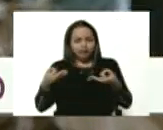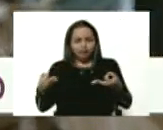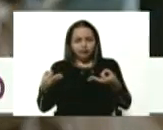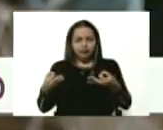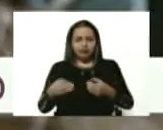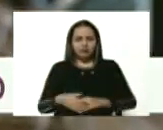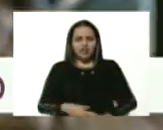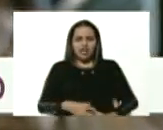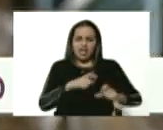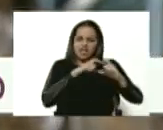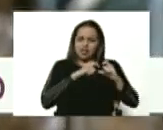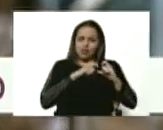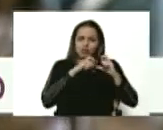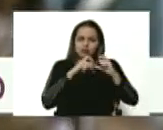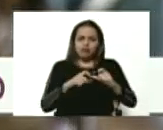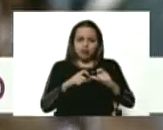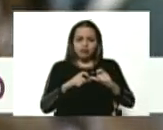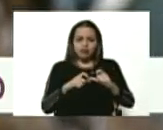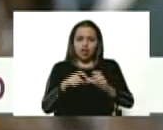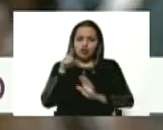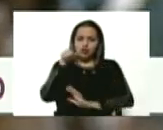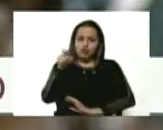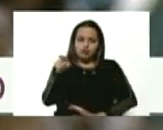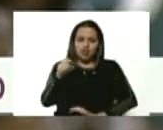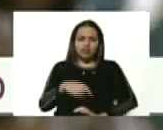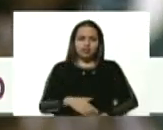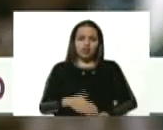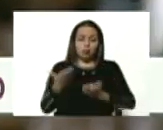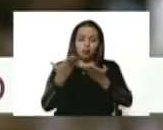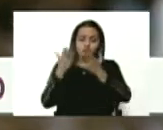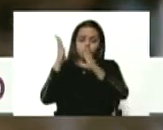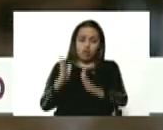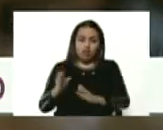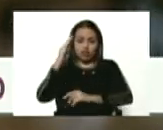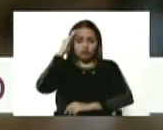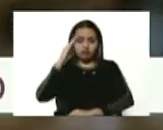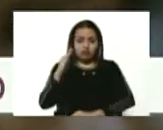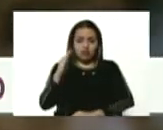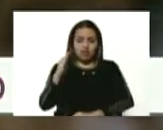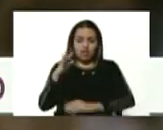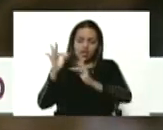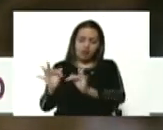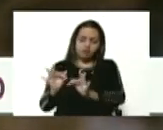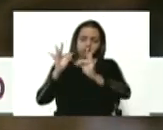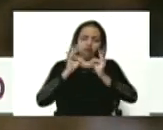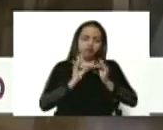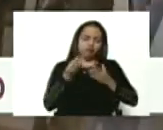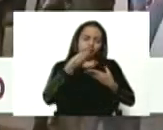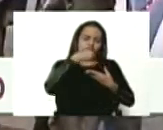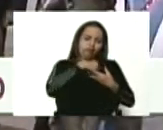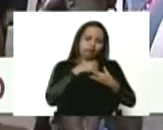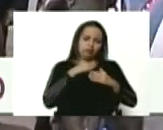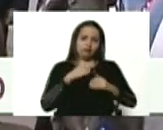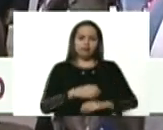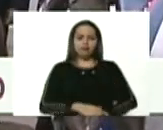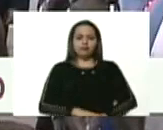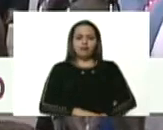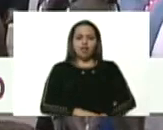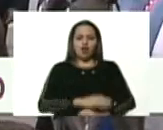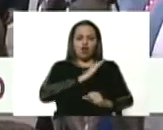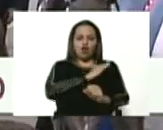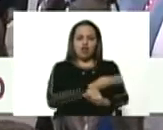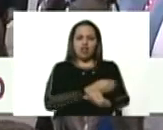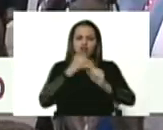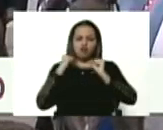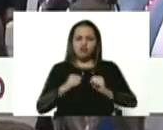el corazón de usted como cadete me transmite. con la fuerza,